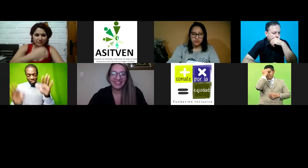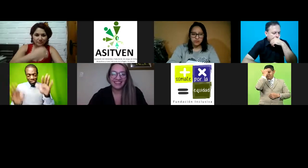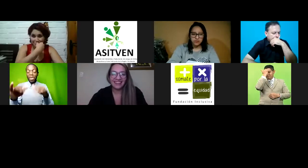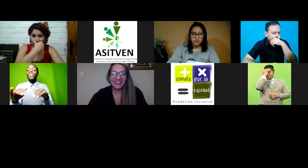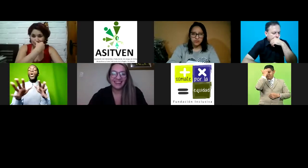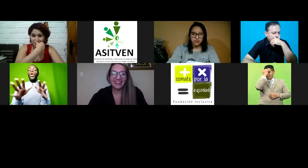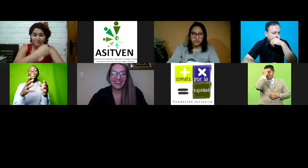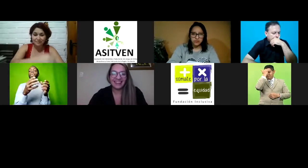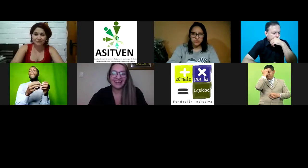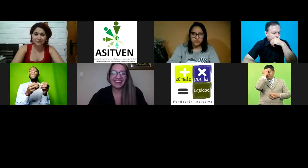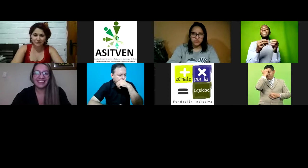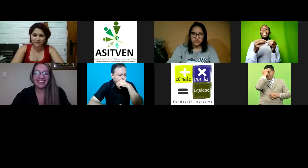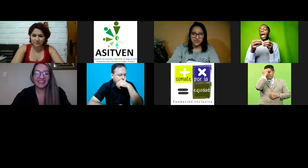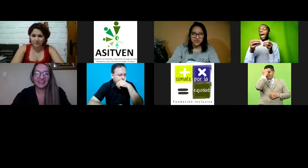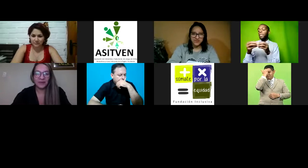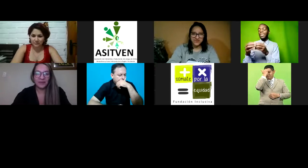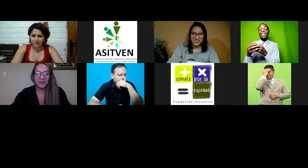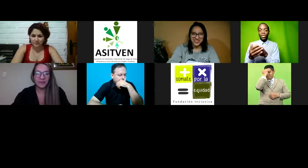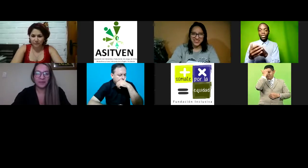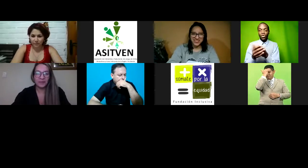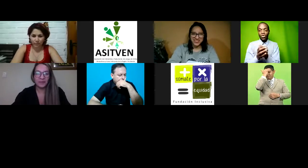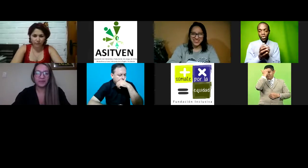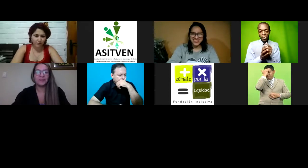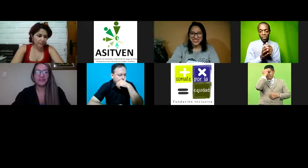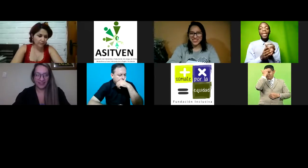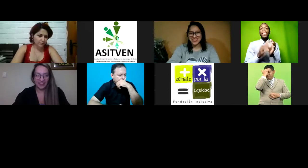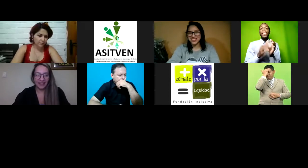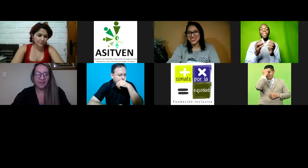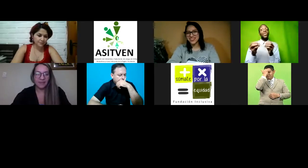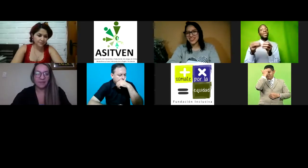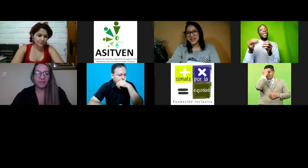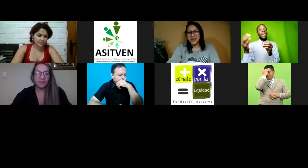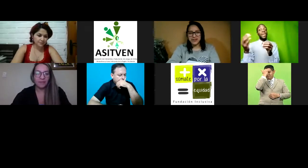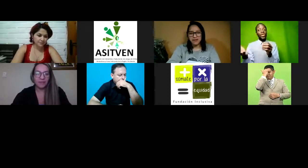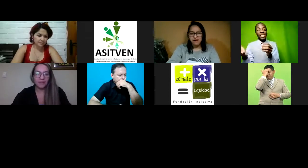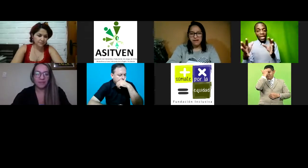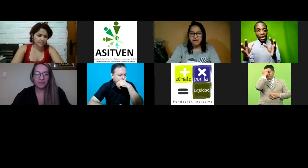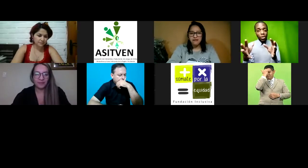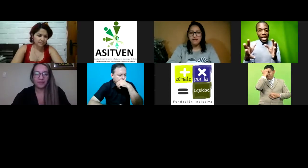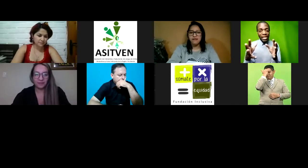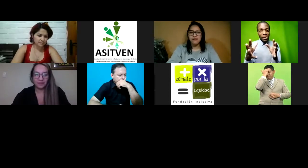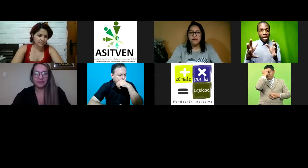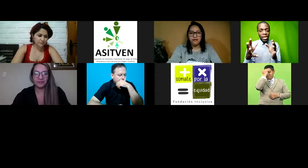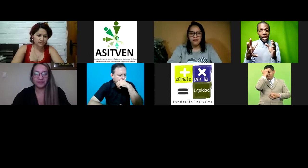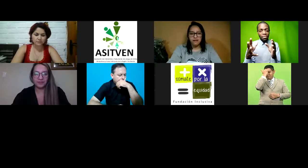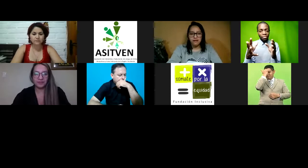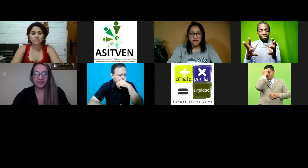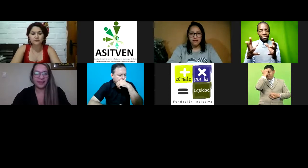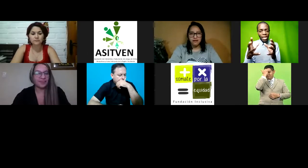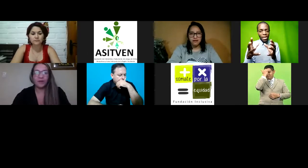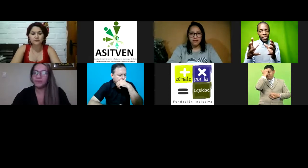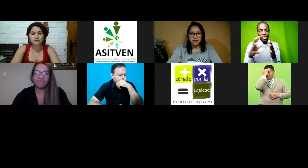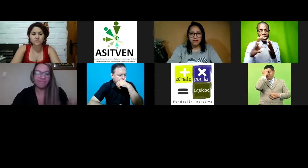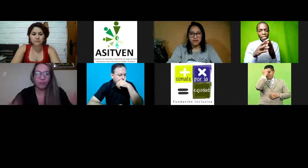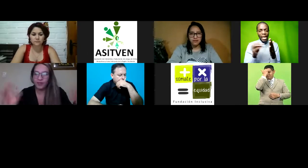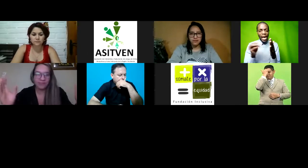No, de una vez. No, ahorita estábamos presentándonos, ¿no? Ya. Pero se va a hacer una actividad. ¿Sí escuchaste la actividad, verdad?